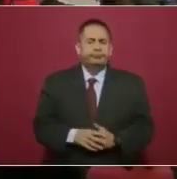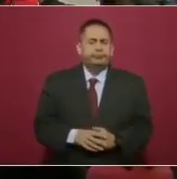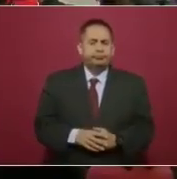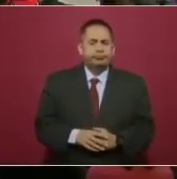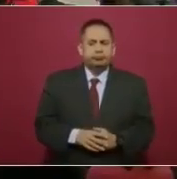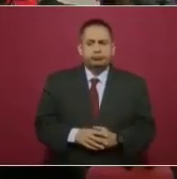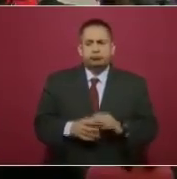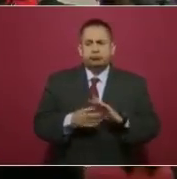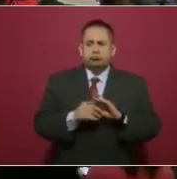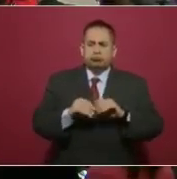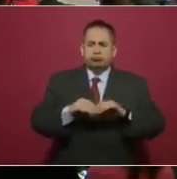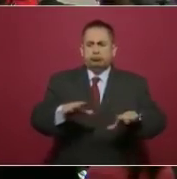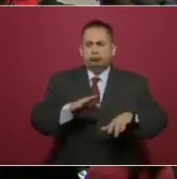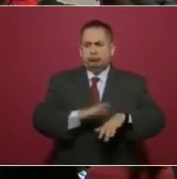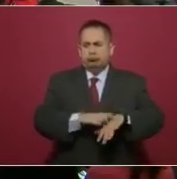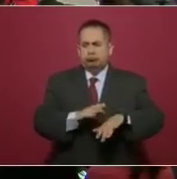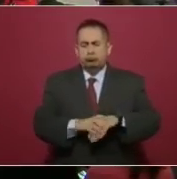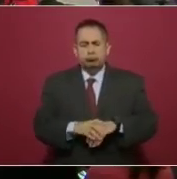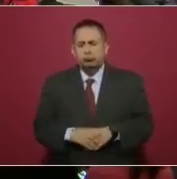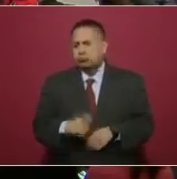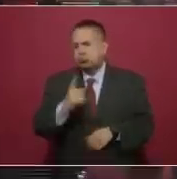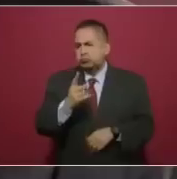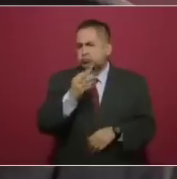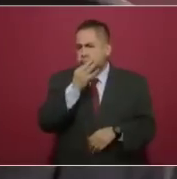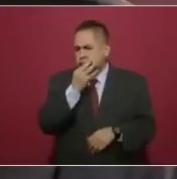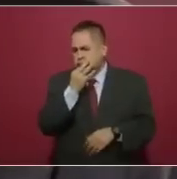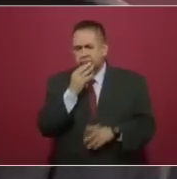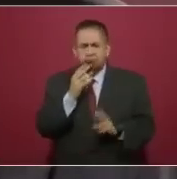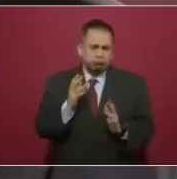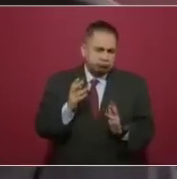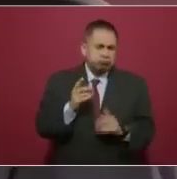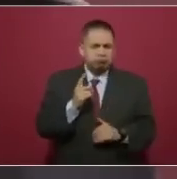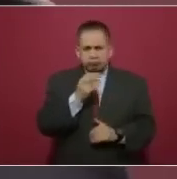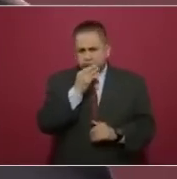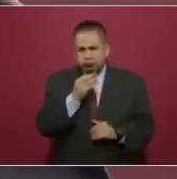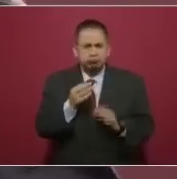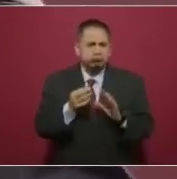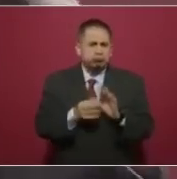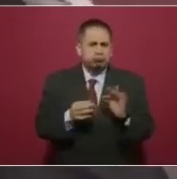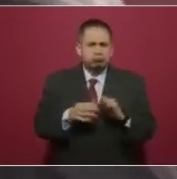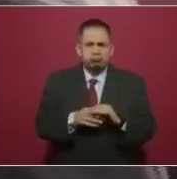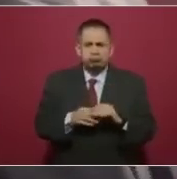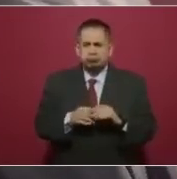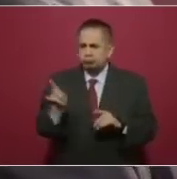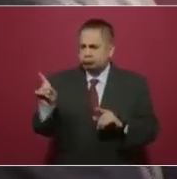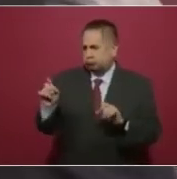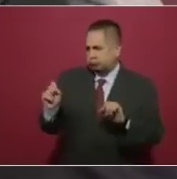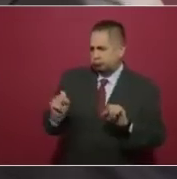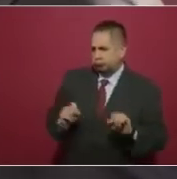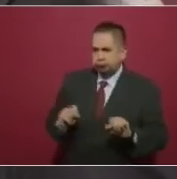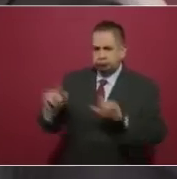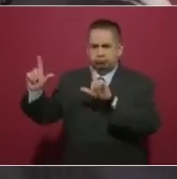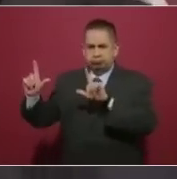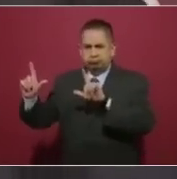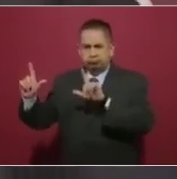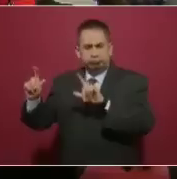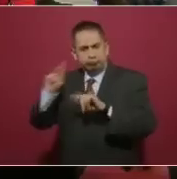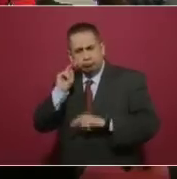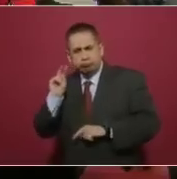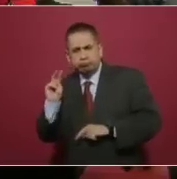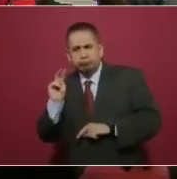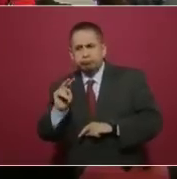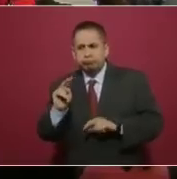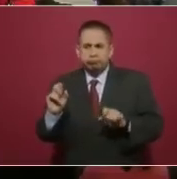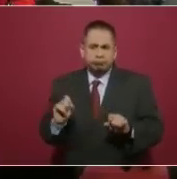vamos a dedicar un minuto para poner en pantalla